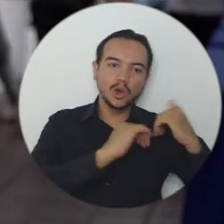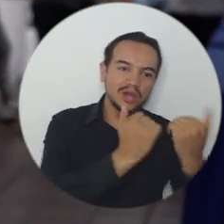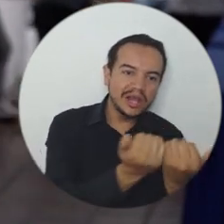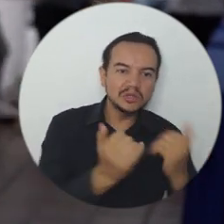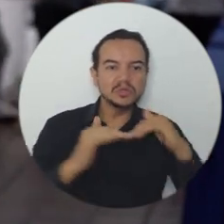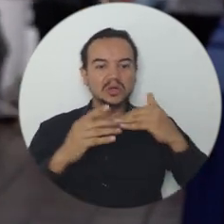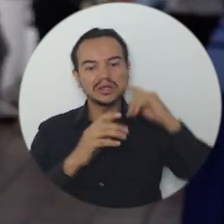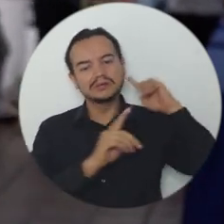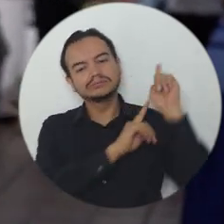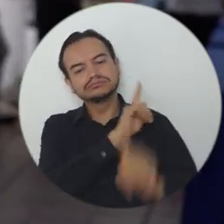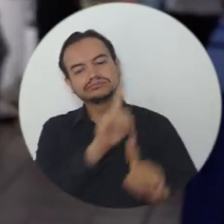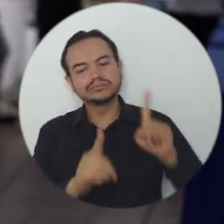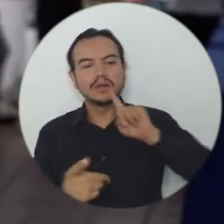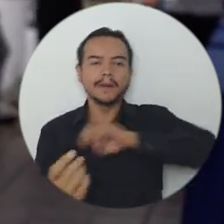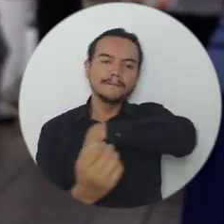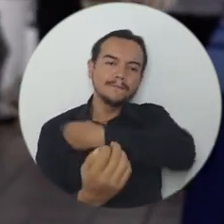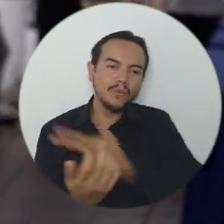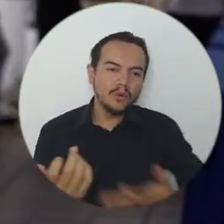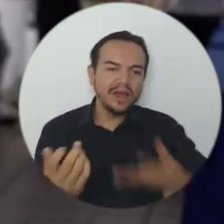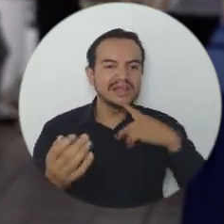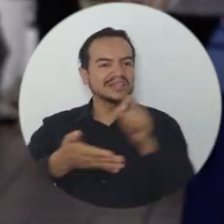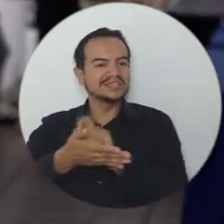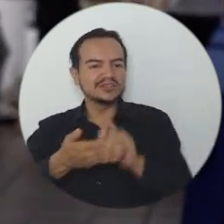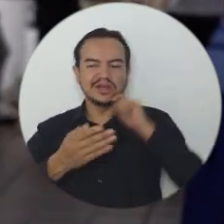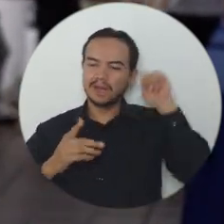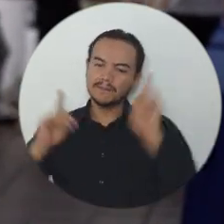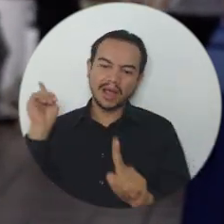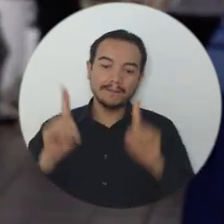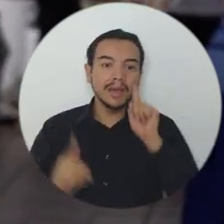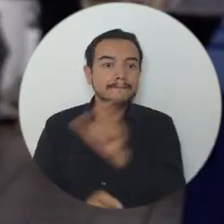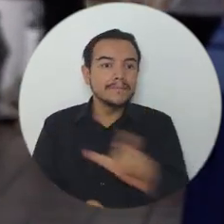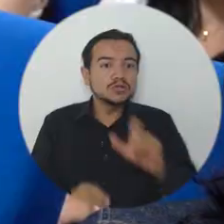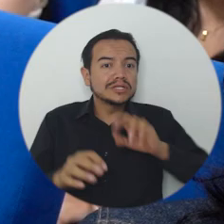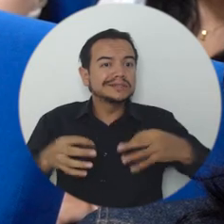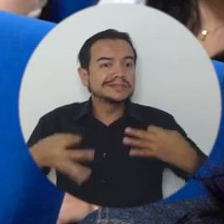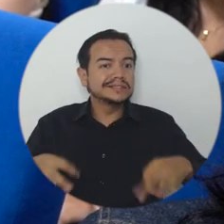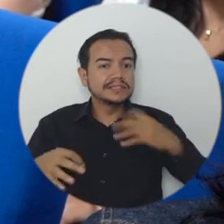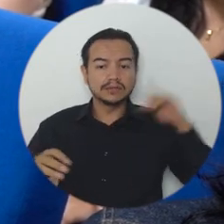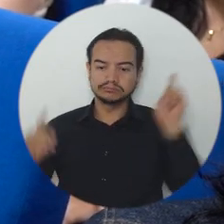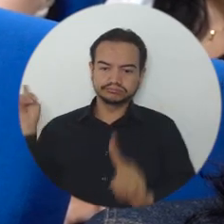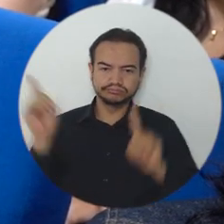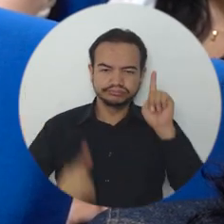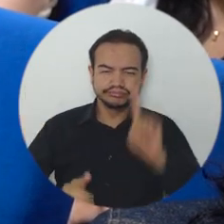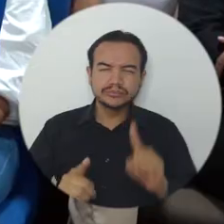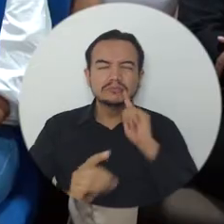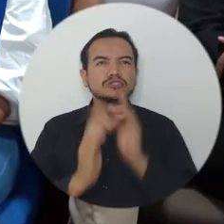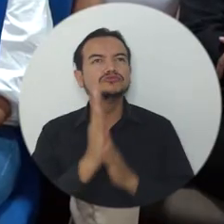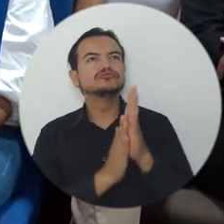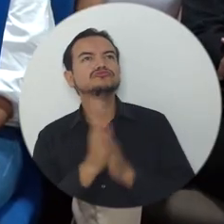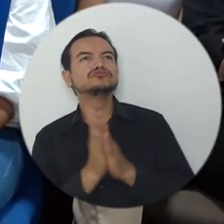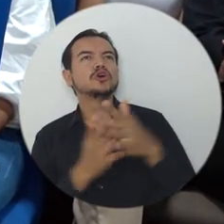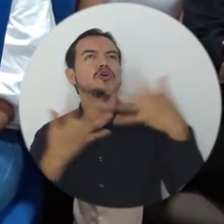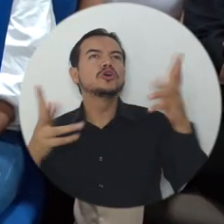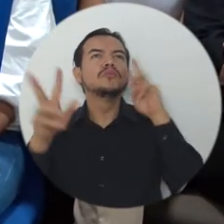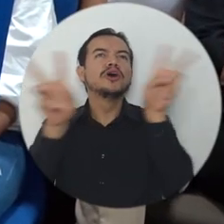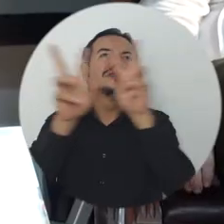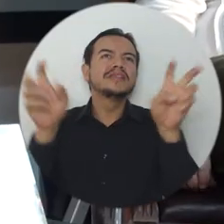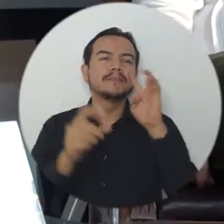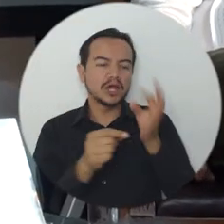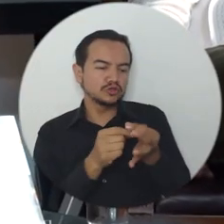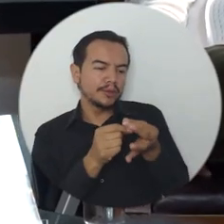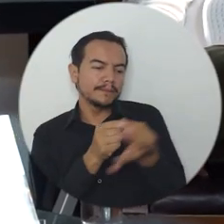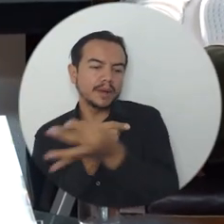poetas, escritores, con gente del común que vino precisamente a conocer qué teníamos que decir frente a